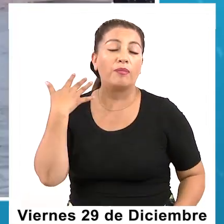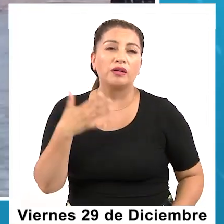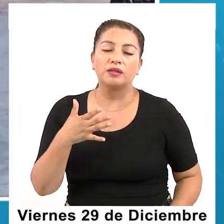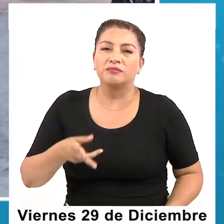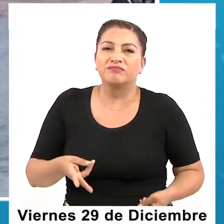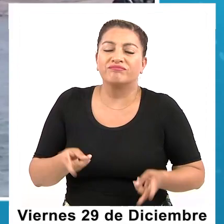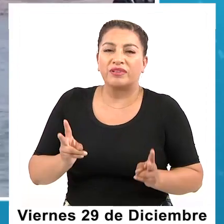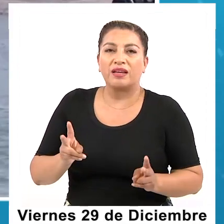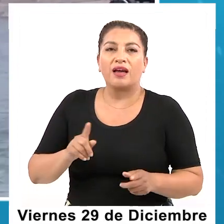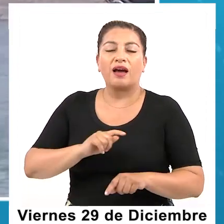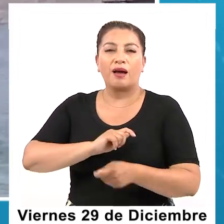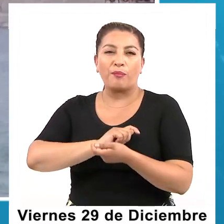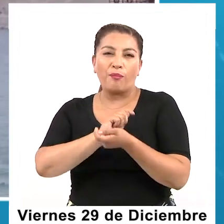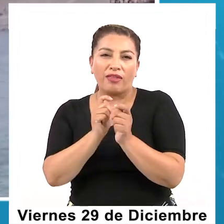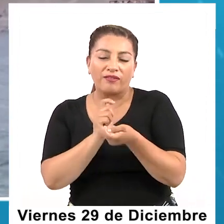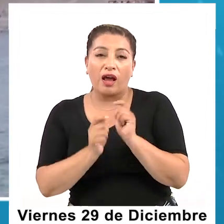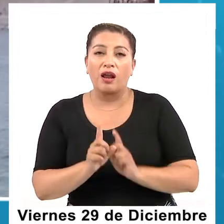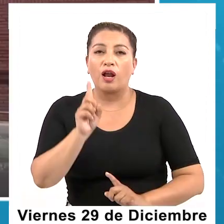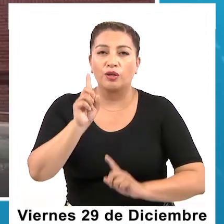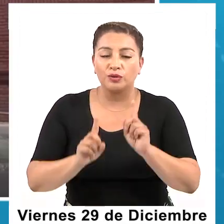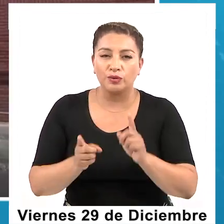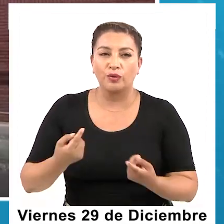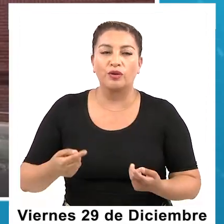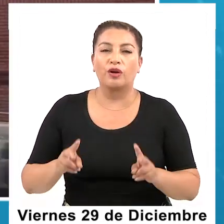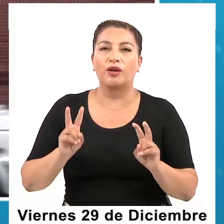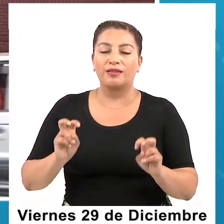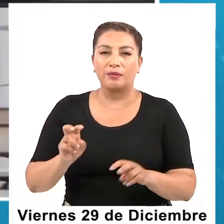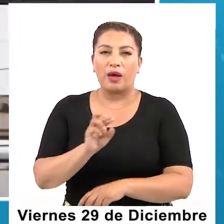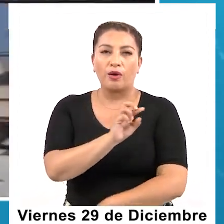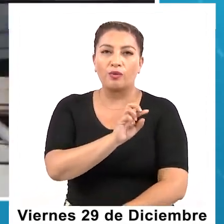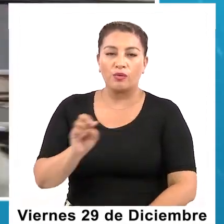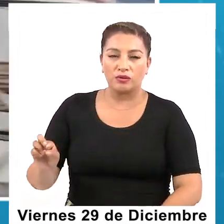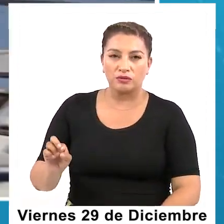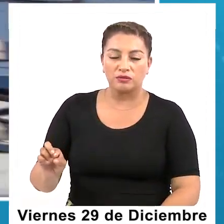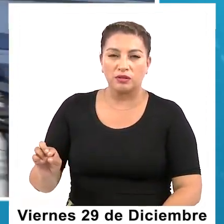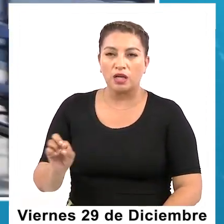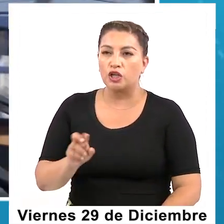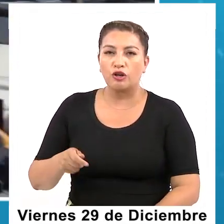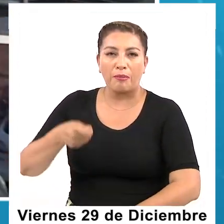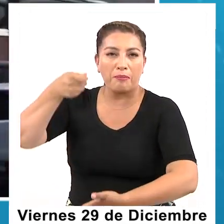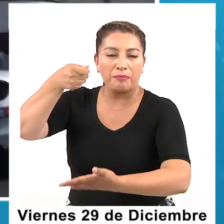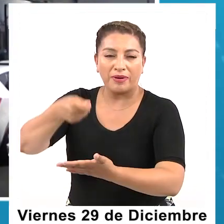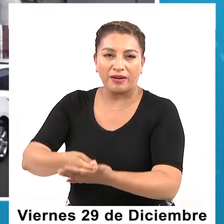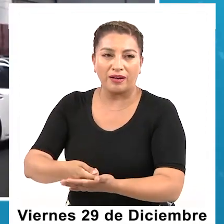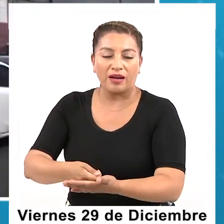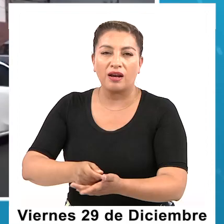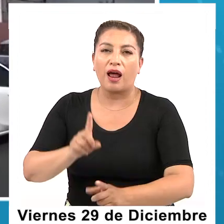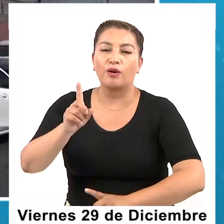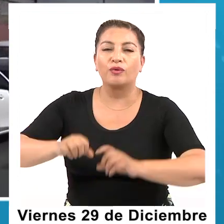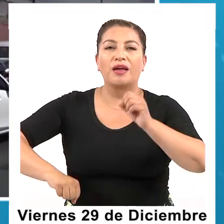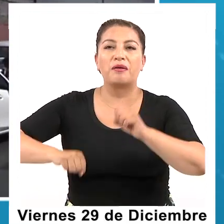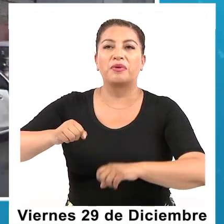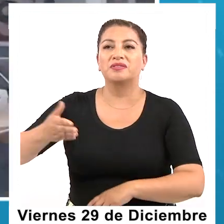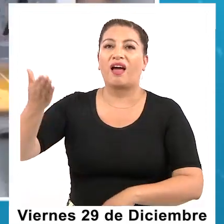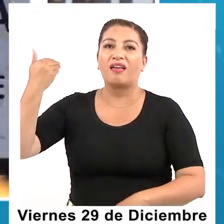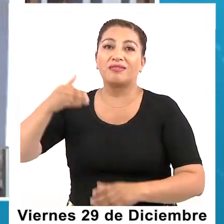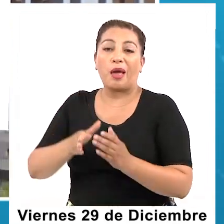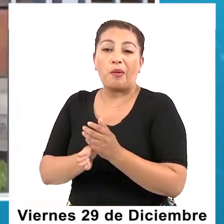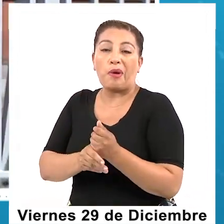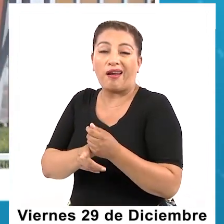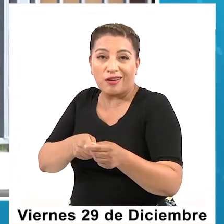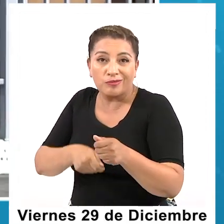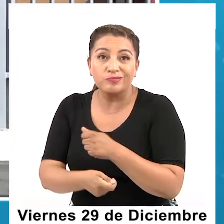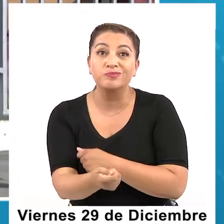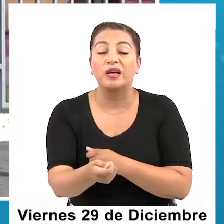va a permitir ahí modificar efectivamente lo que tiene que ver con las cuotas y no indemnizar en este caso a las industrias que pagaron coima y se